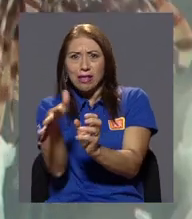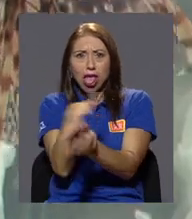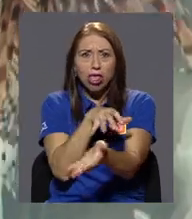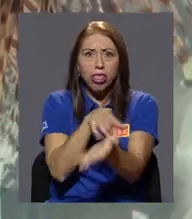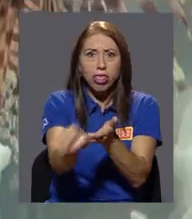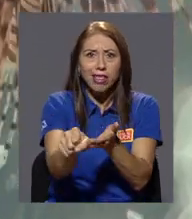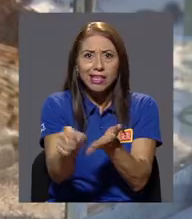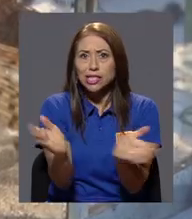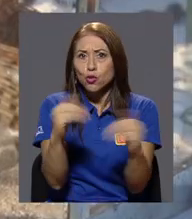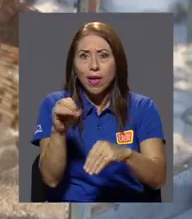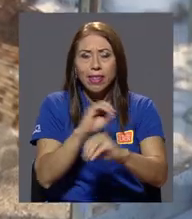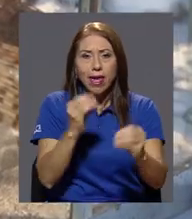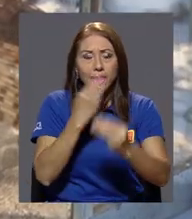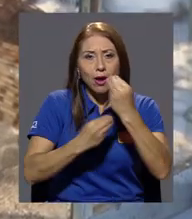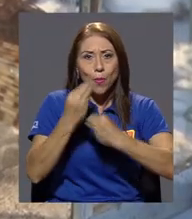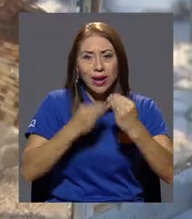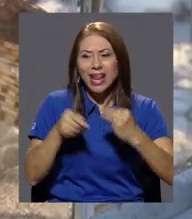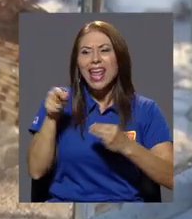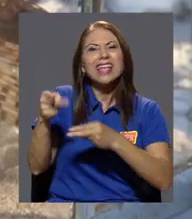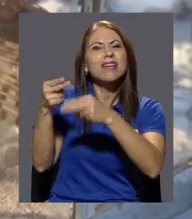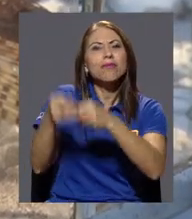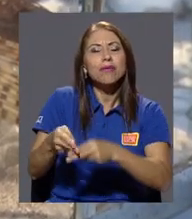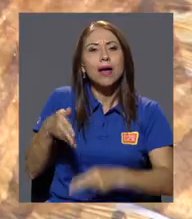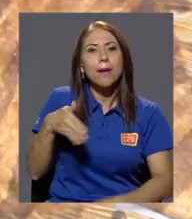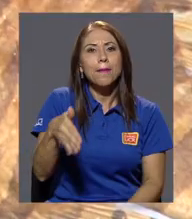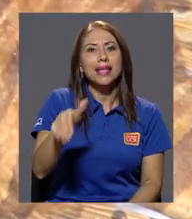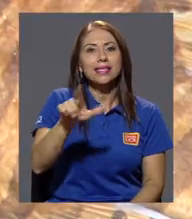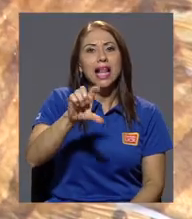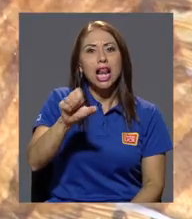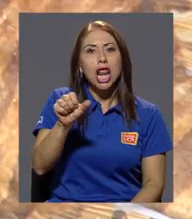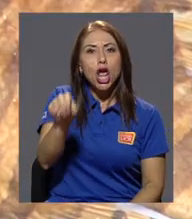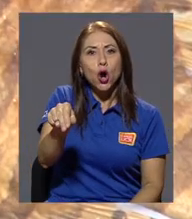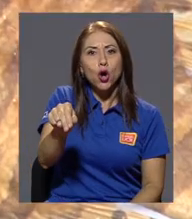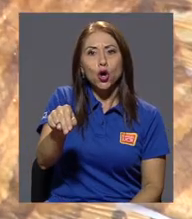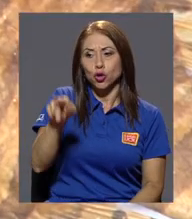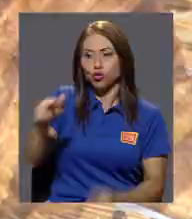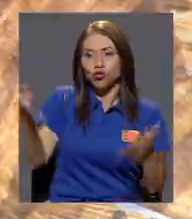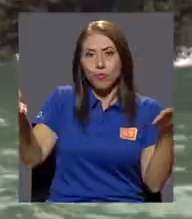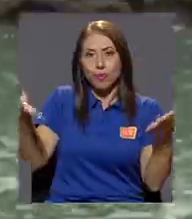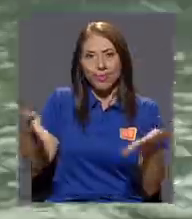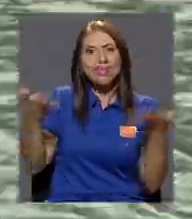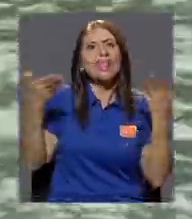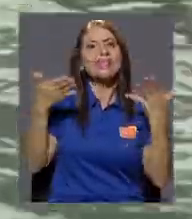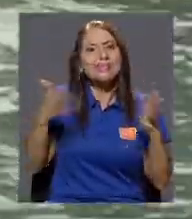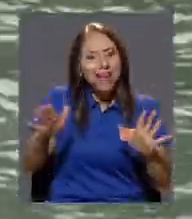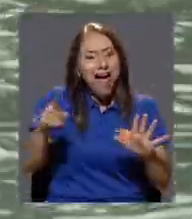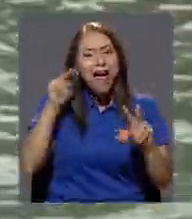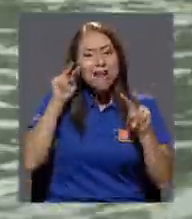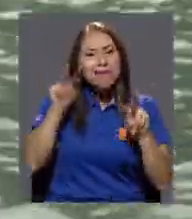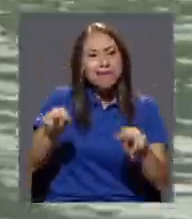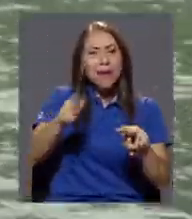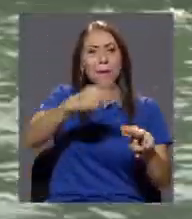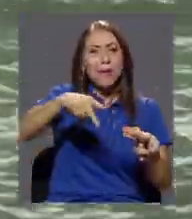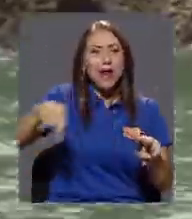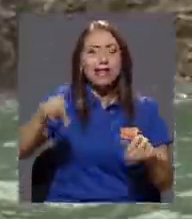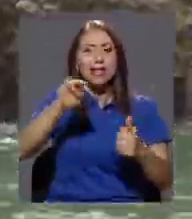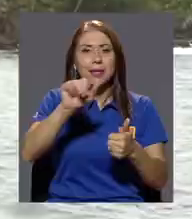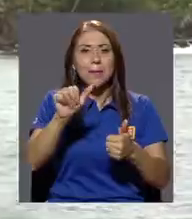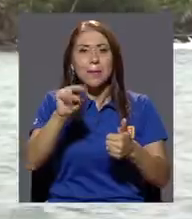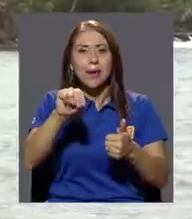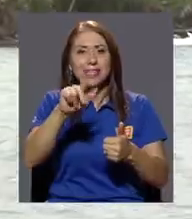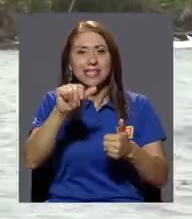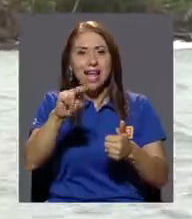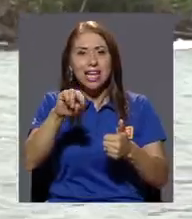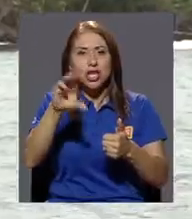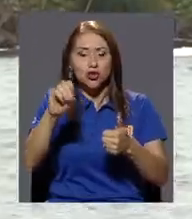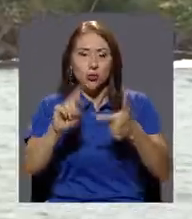para alimentarse. Este es el pez león, cuya presencia ha sido documentada en las playas de Manzanillo y Cahuita en